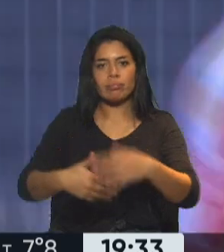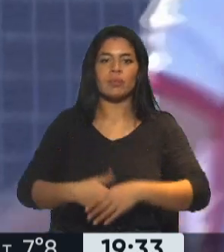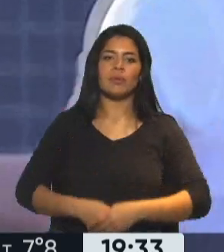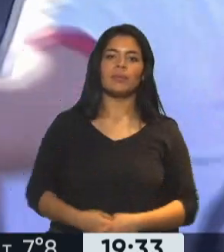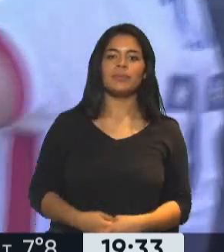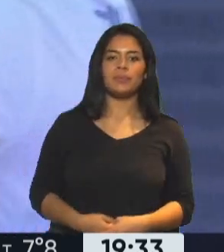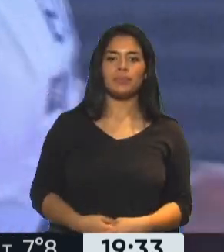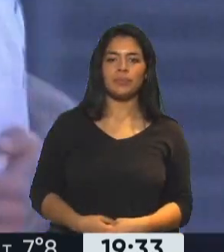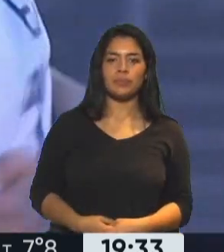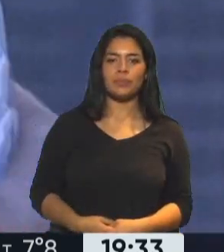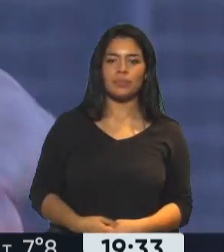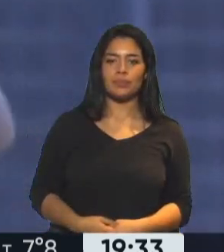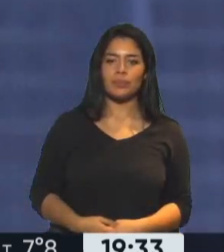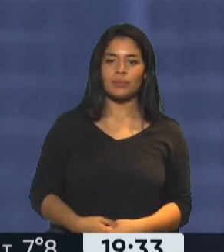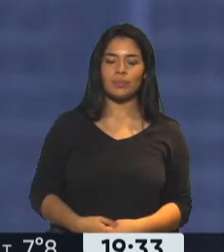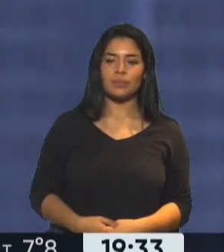llegaba